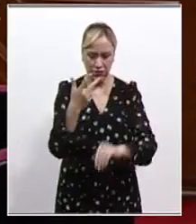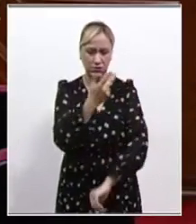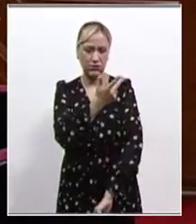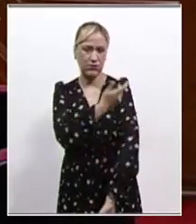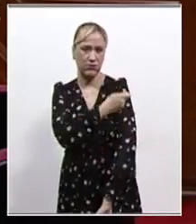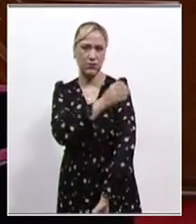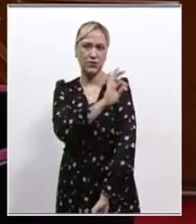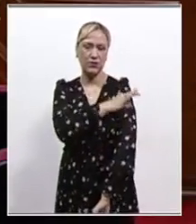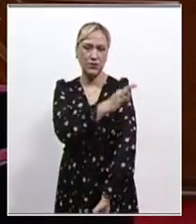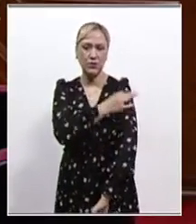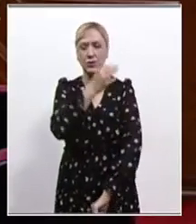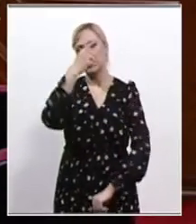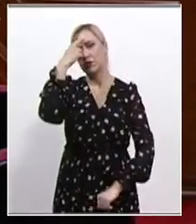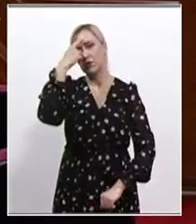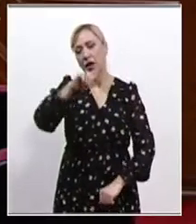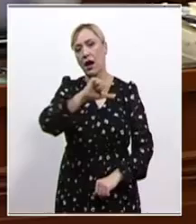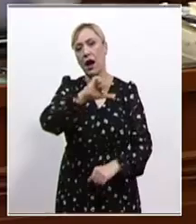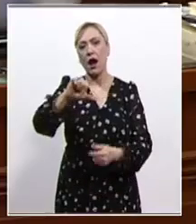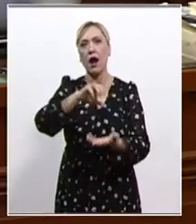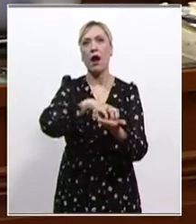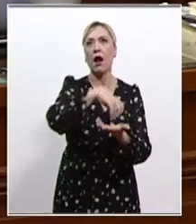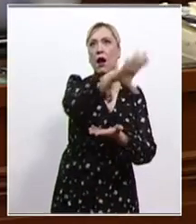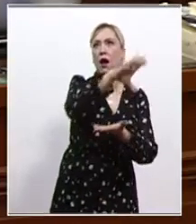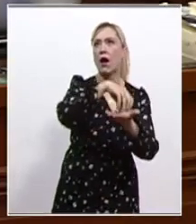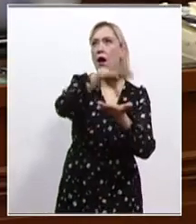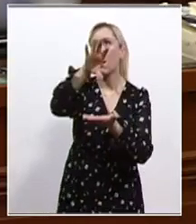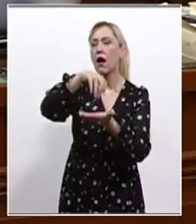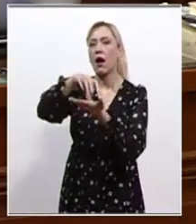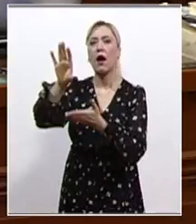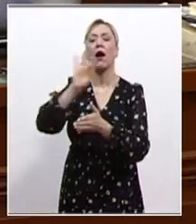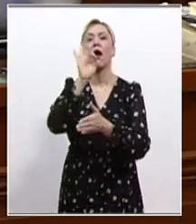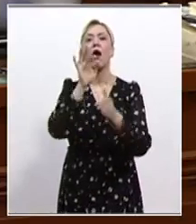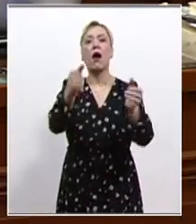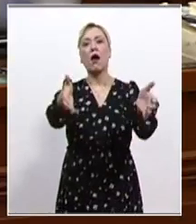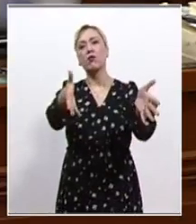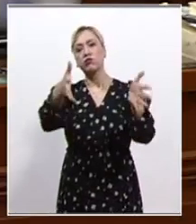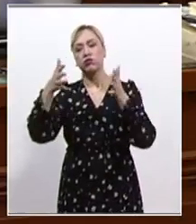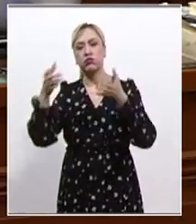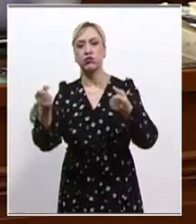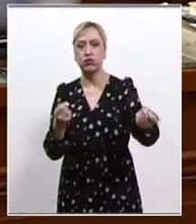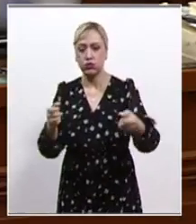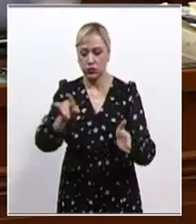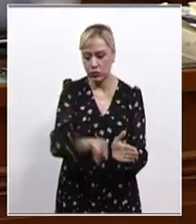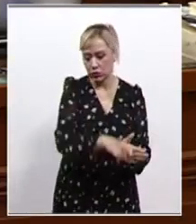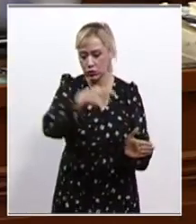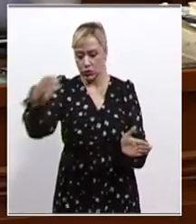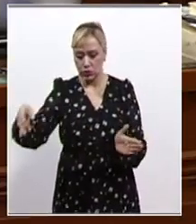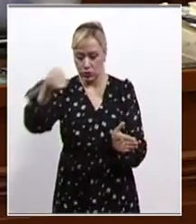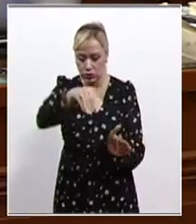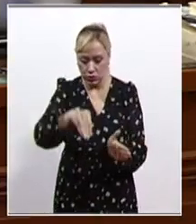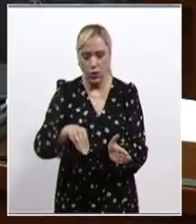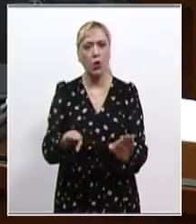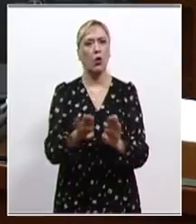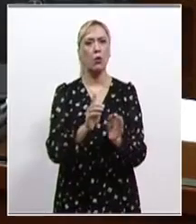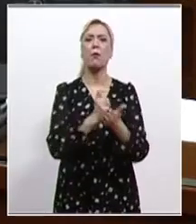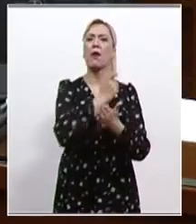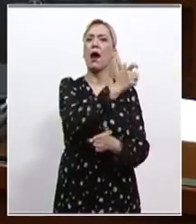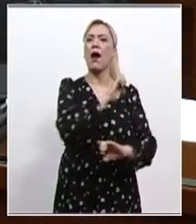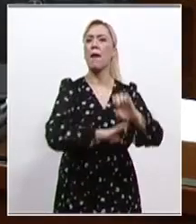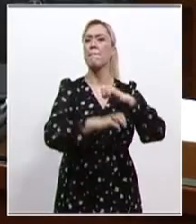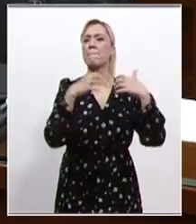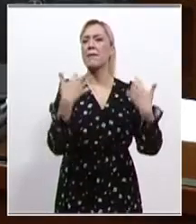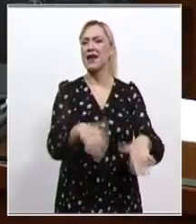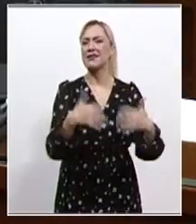de vacunas a los servicios de salud. En el tercer caso, el Pleno determinó que